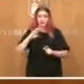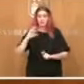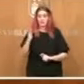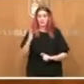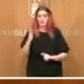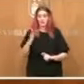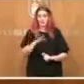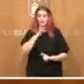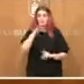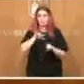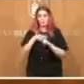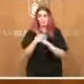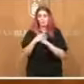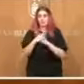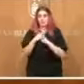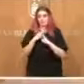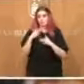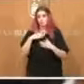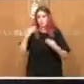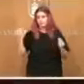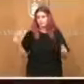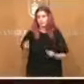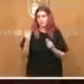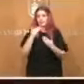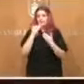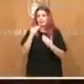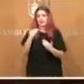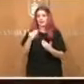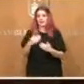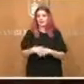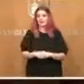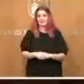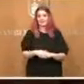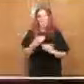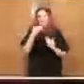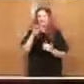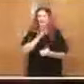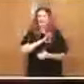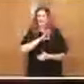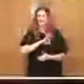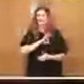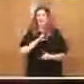afectadas por esta situación. Muchas gracias. Gracias, señoría. A continuación tiene la palabra el...